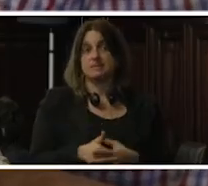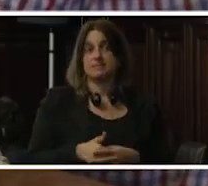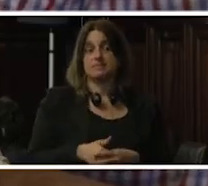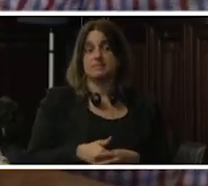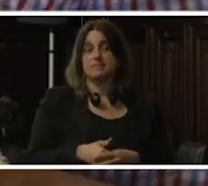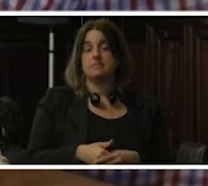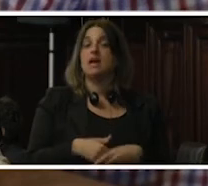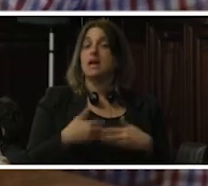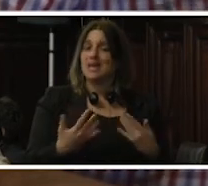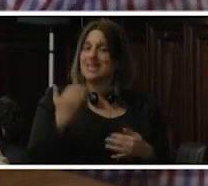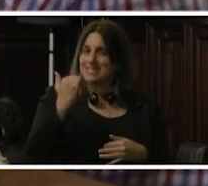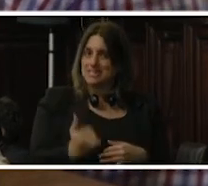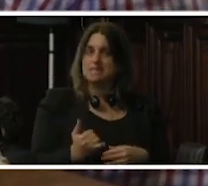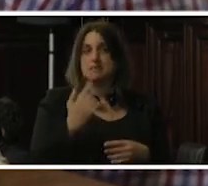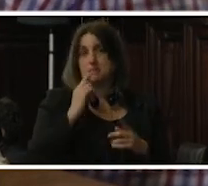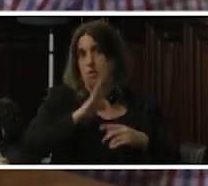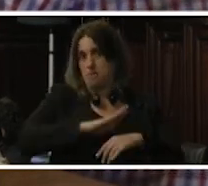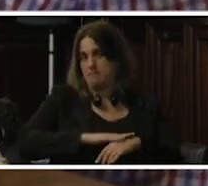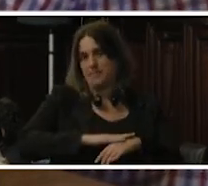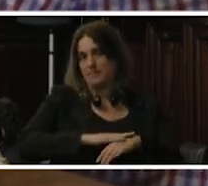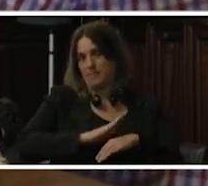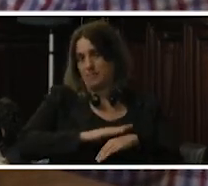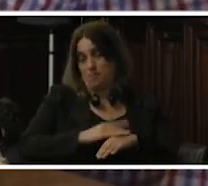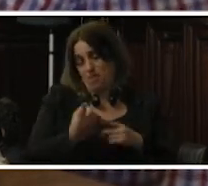que a pesar de transitorios permiten